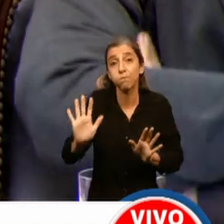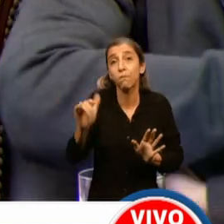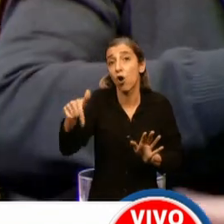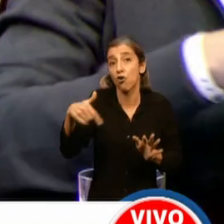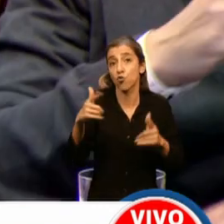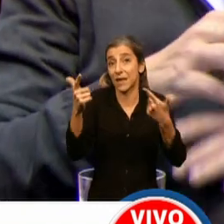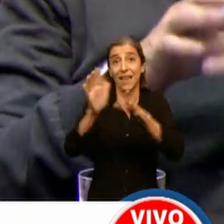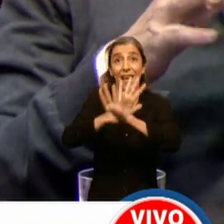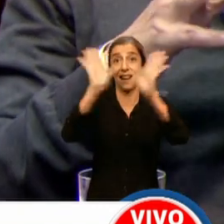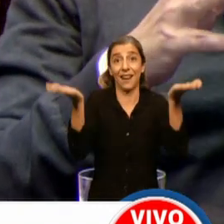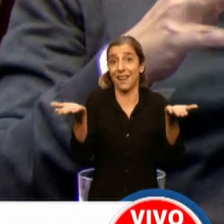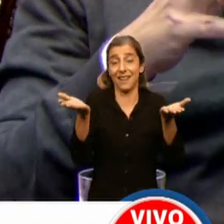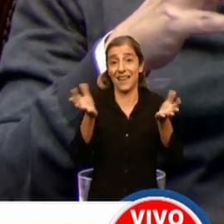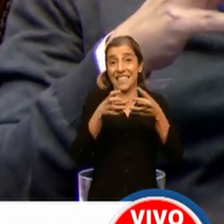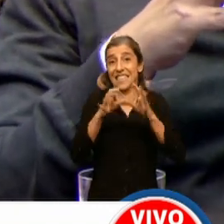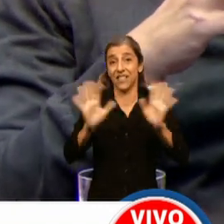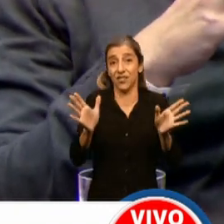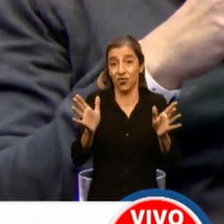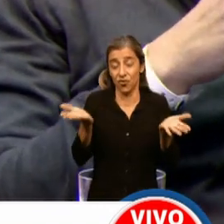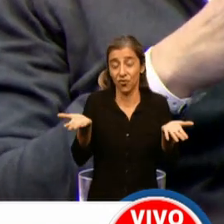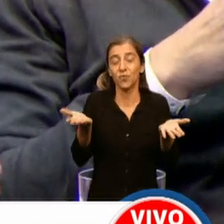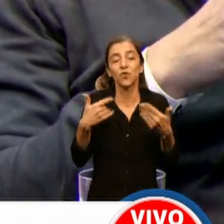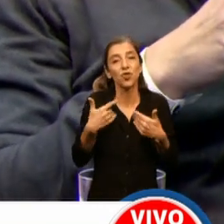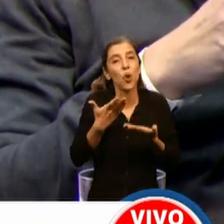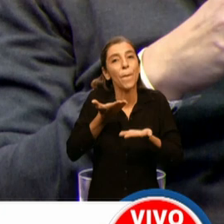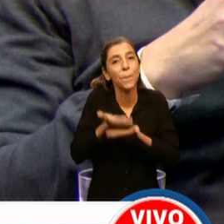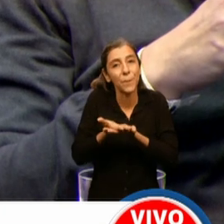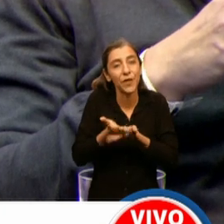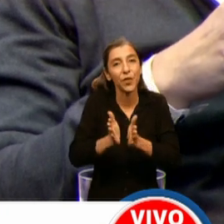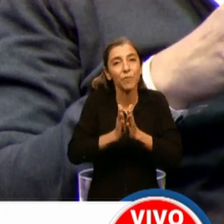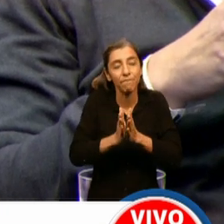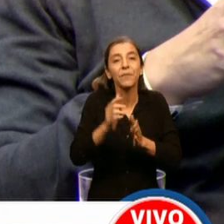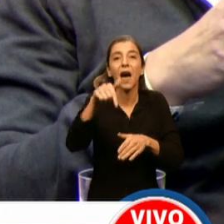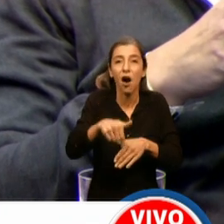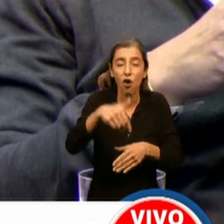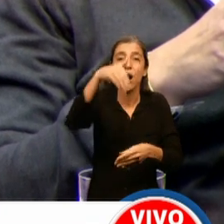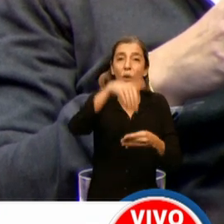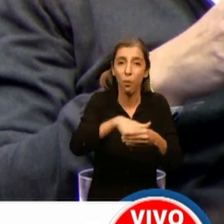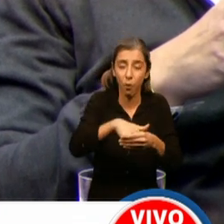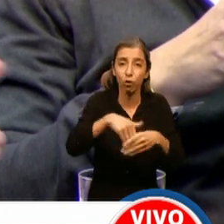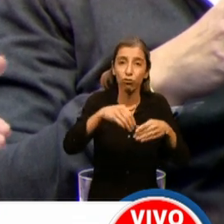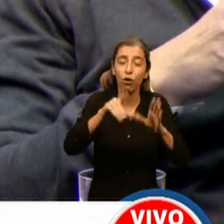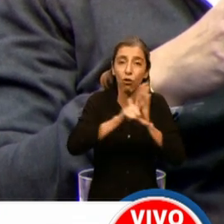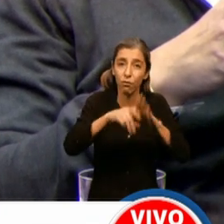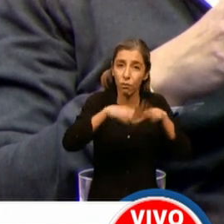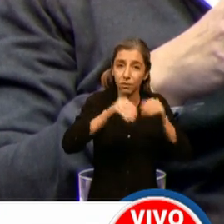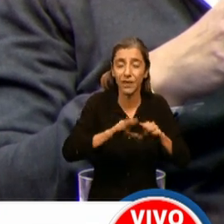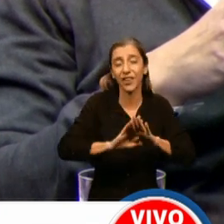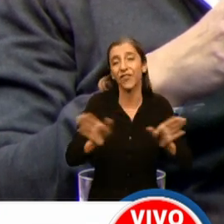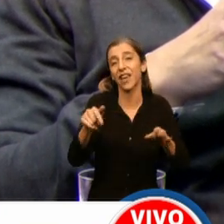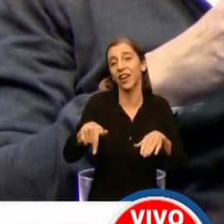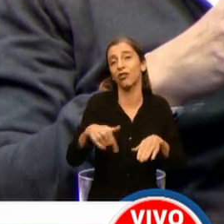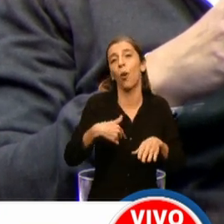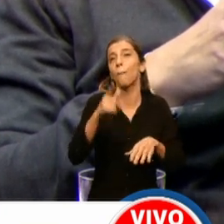pedir es que por favor pongamos la consideración en la votación en general y terminemos con este circo